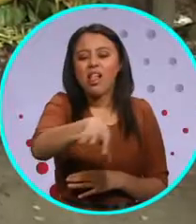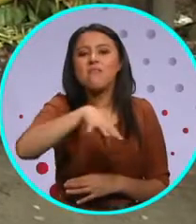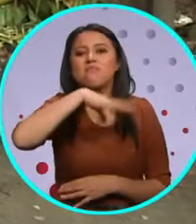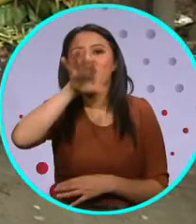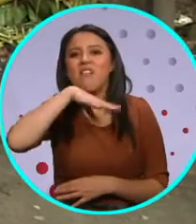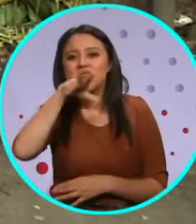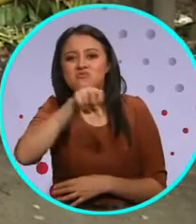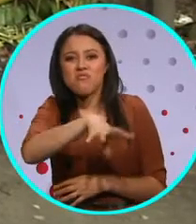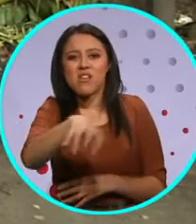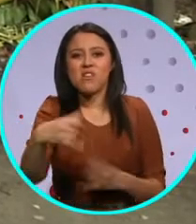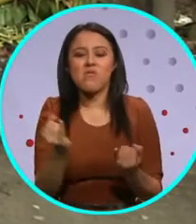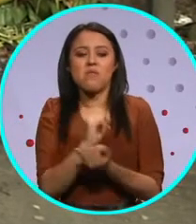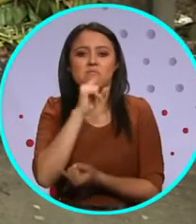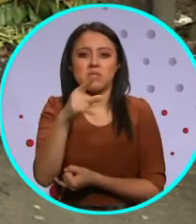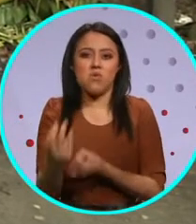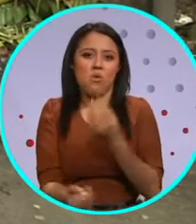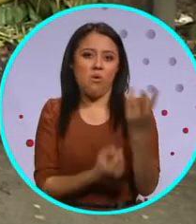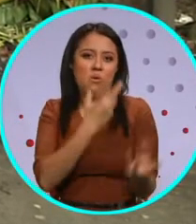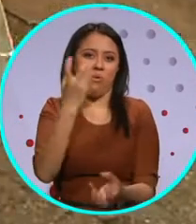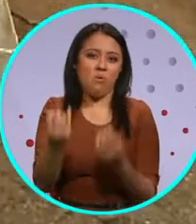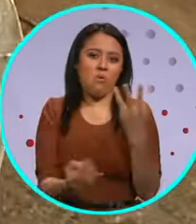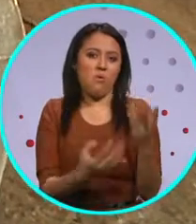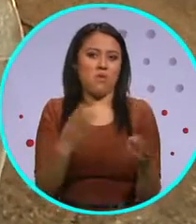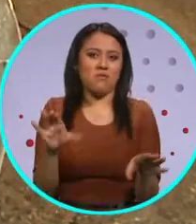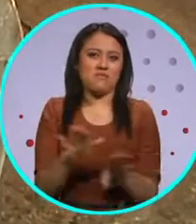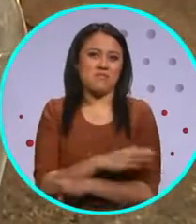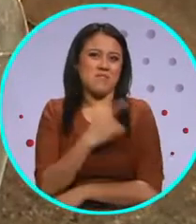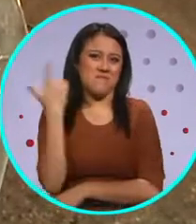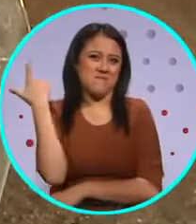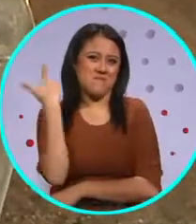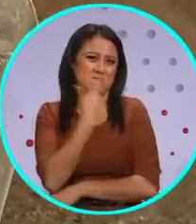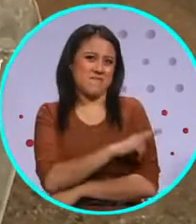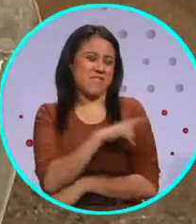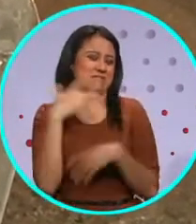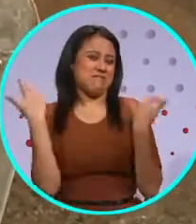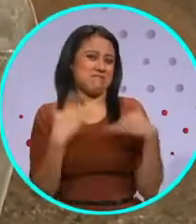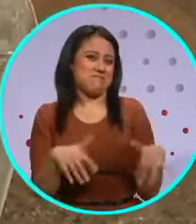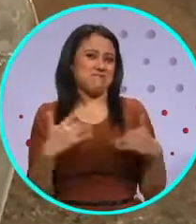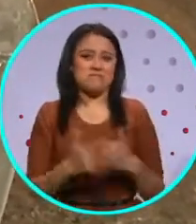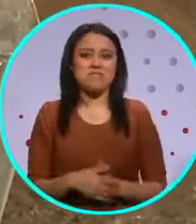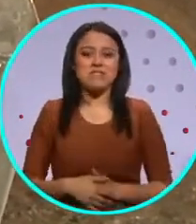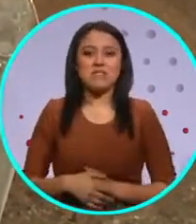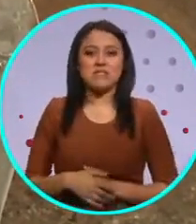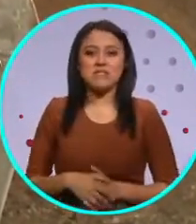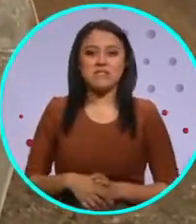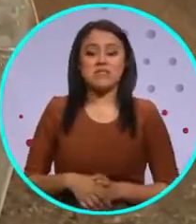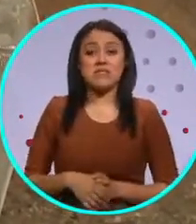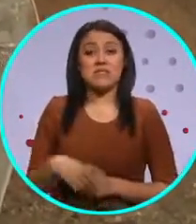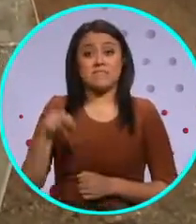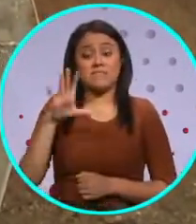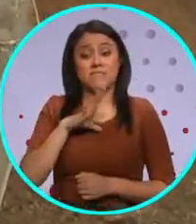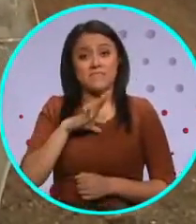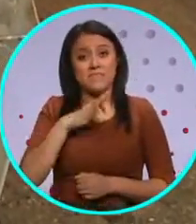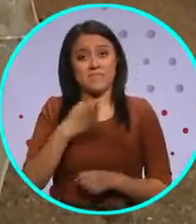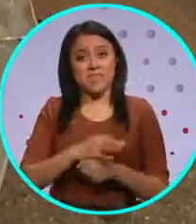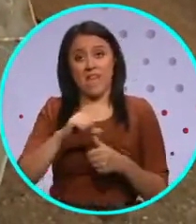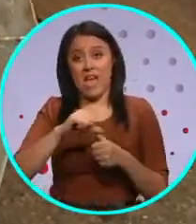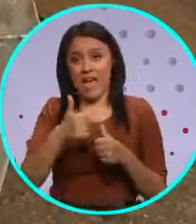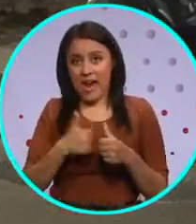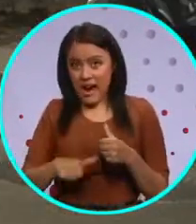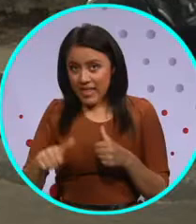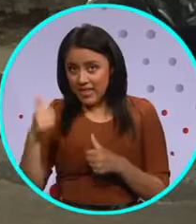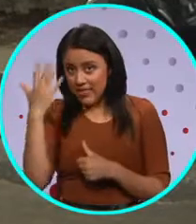aderezados por la quema de neumáticos lo vuelven el rojo del arte urbano desgraciadamente este arte no es muy